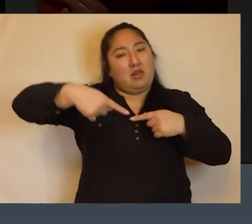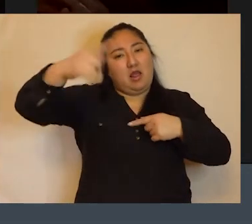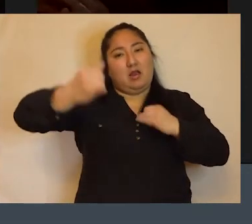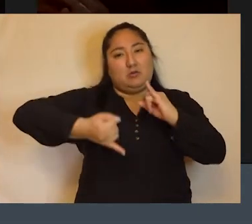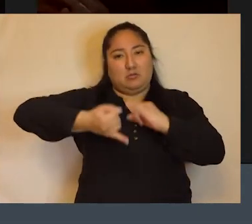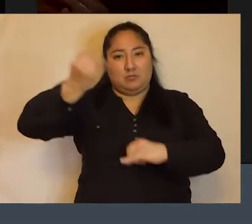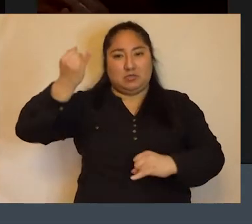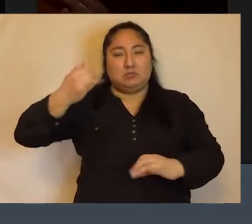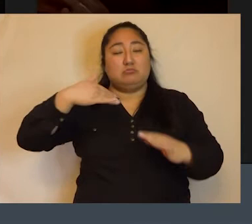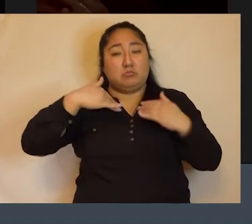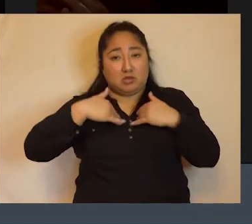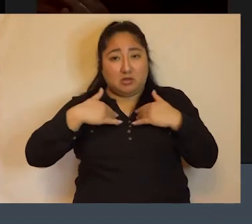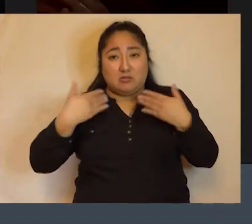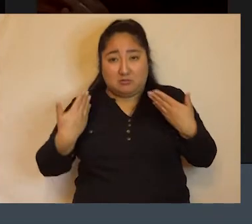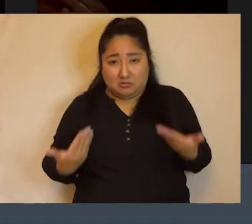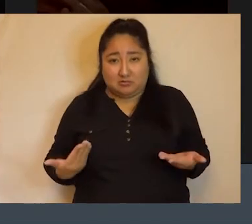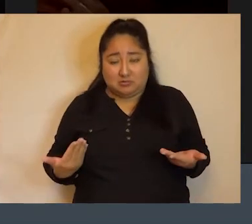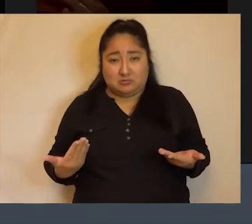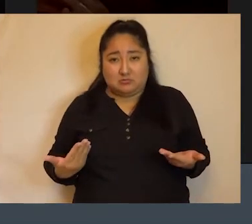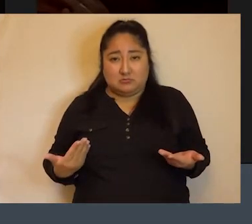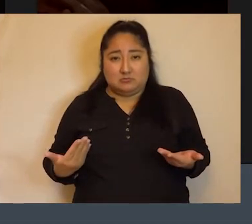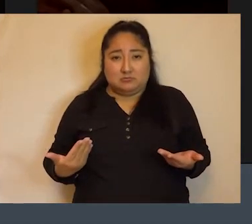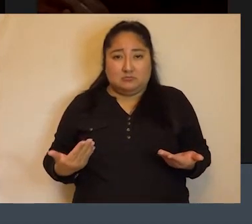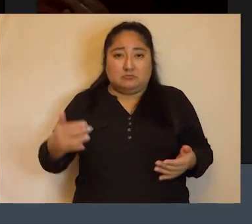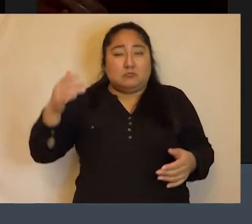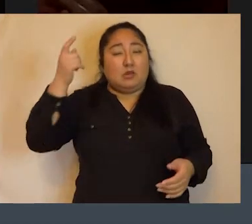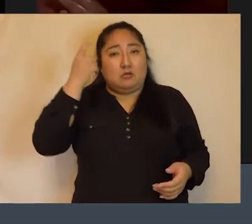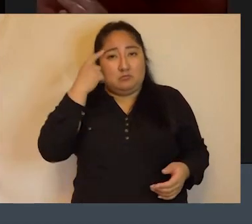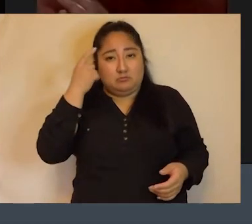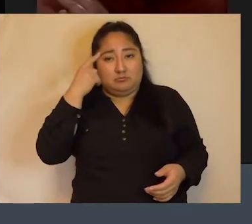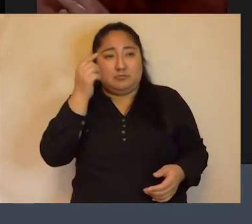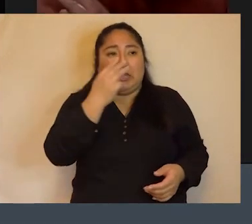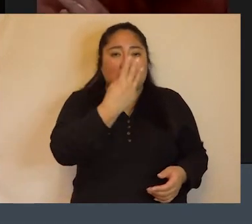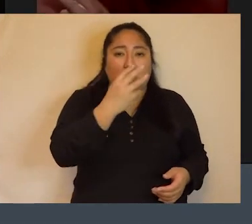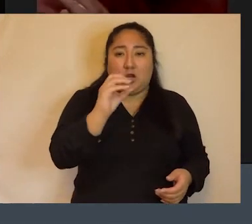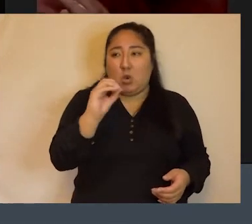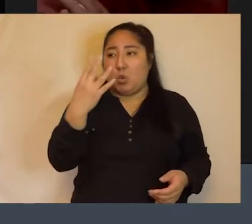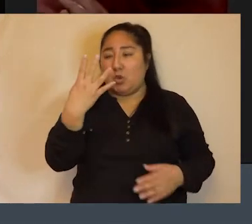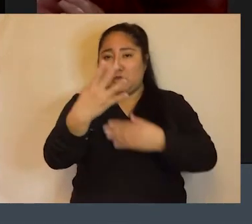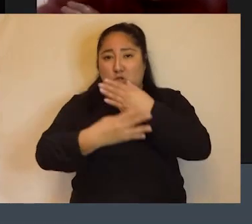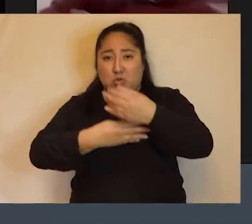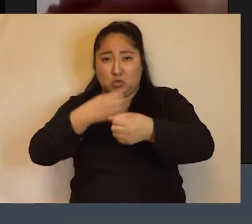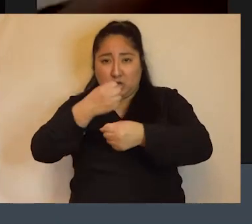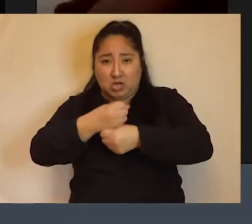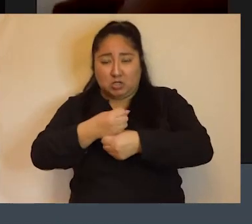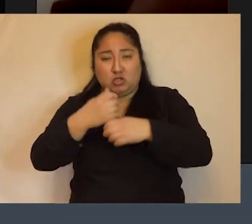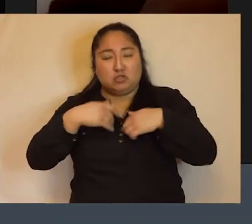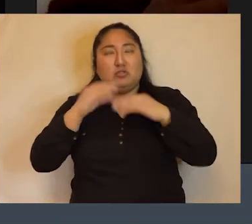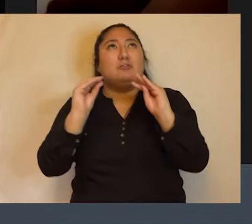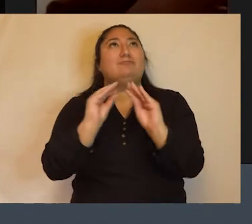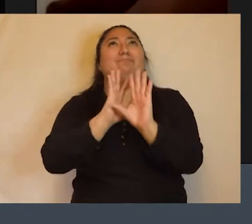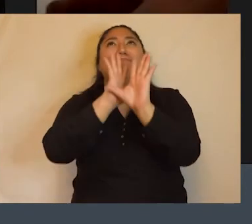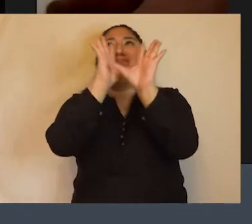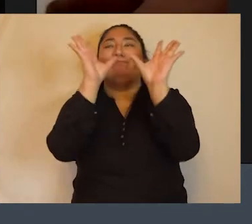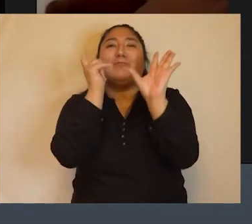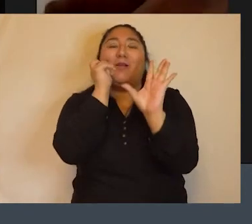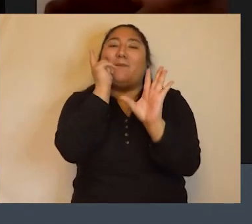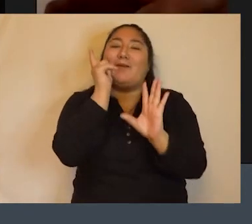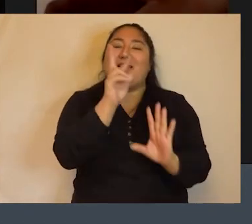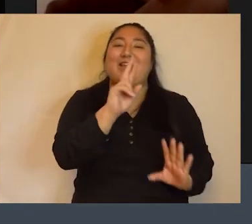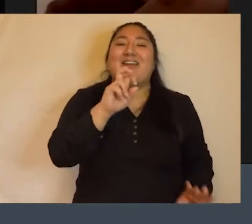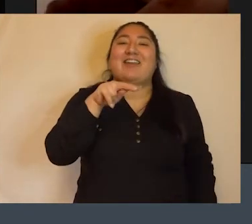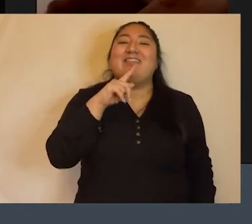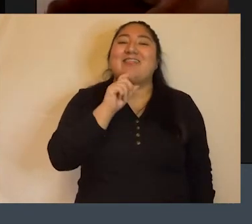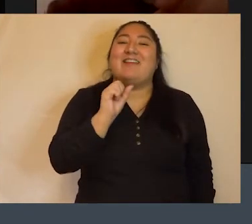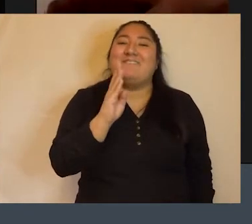¿sí? En los cuales efectivamente yo, en el cabo de un horizonte de 3-4 años, recién voy a tener claridad